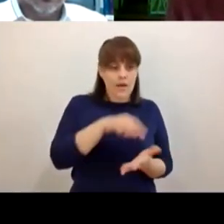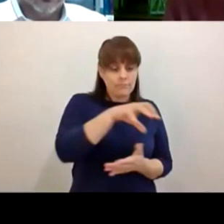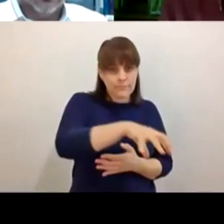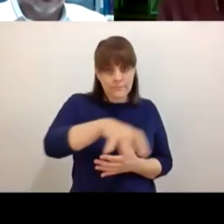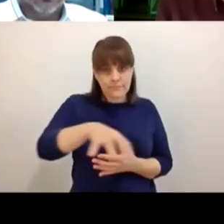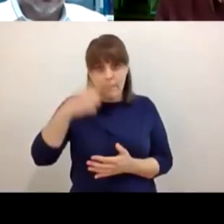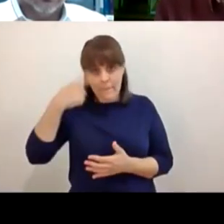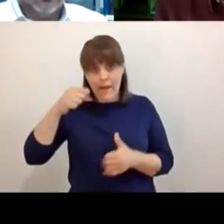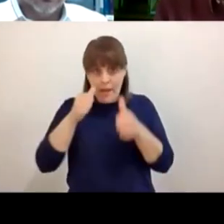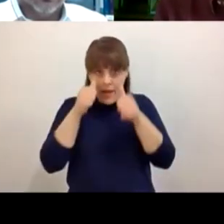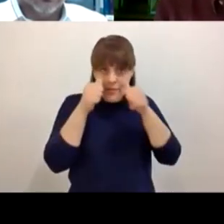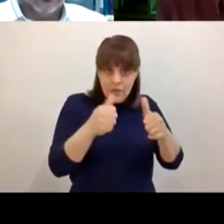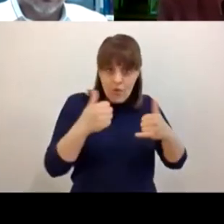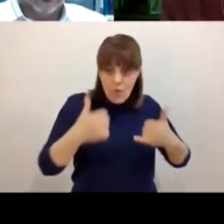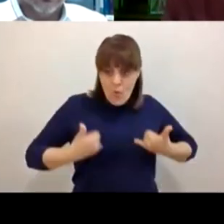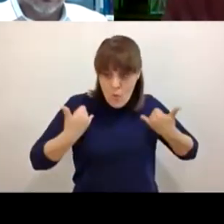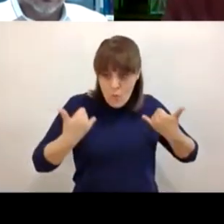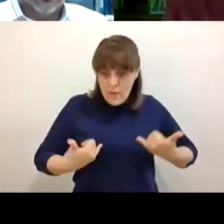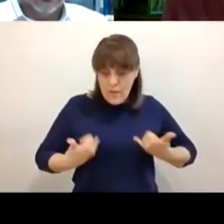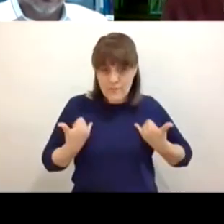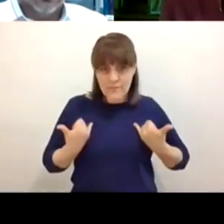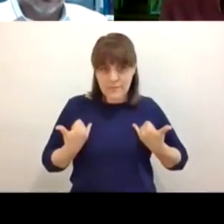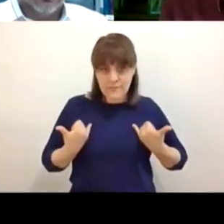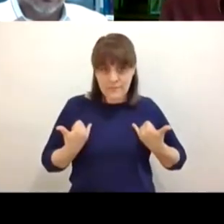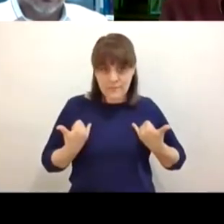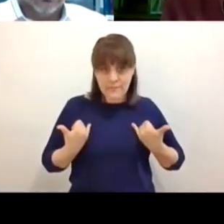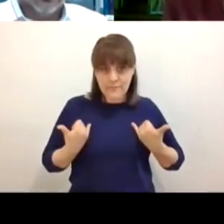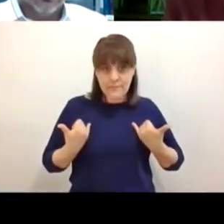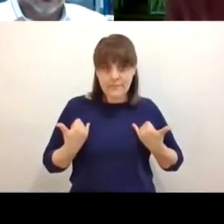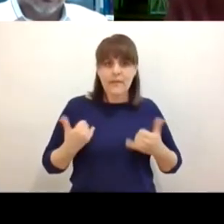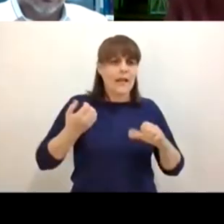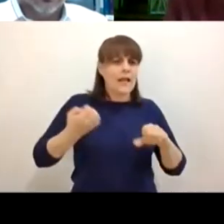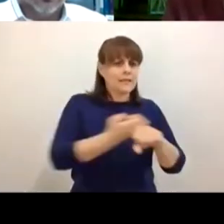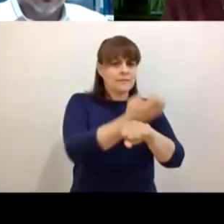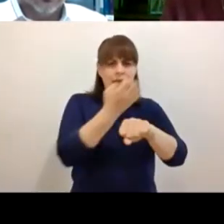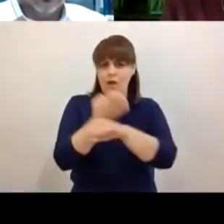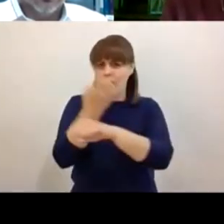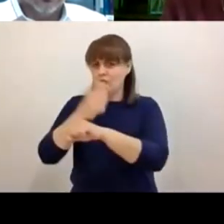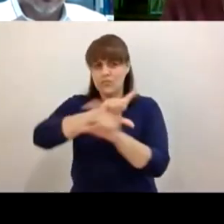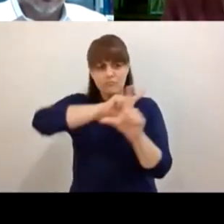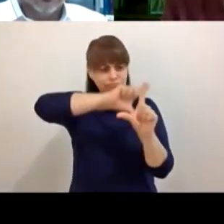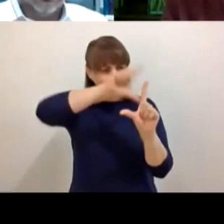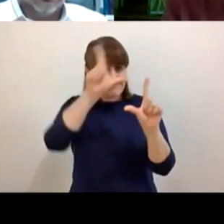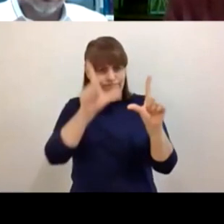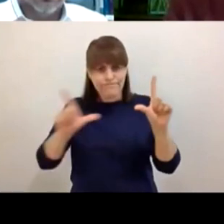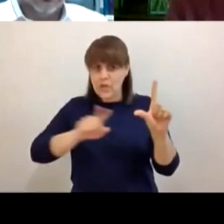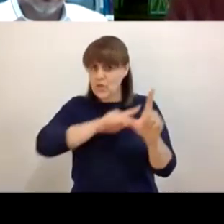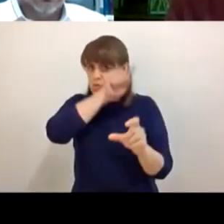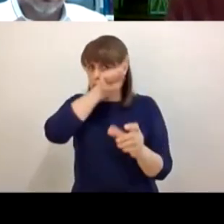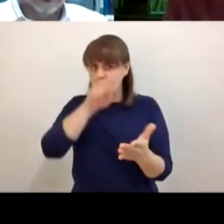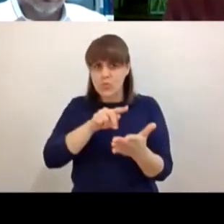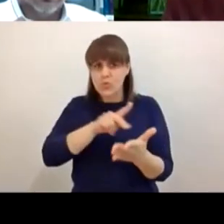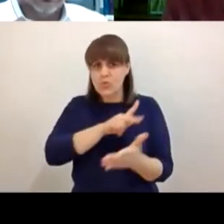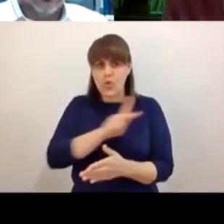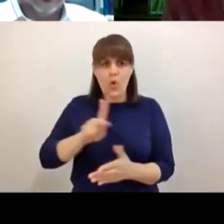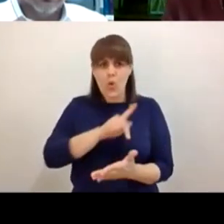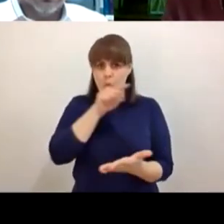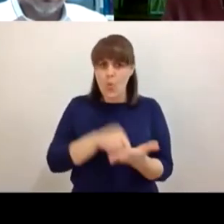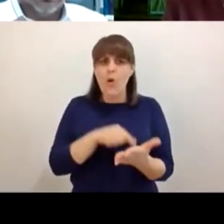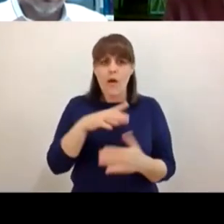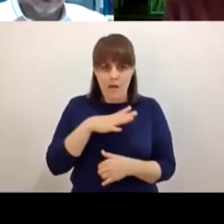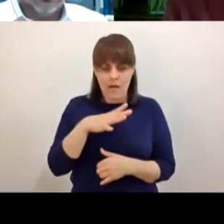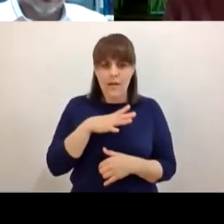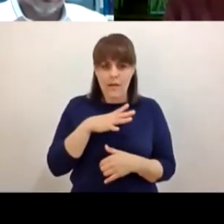CAPAS, y que están en todos los estados, todas las entidades federativas. Y son las unidades en donde